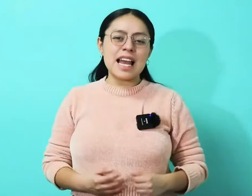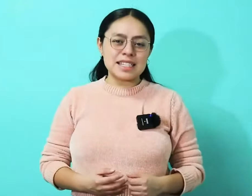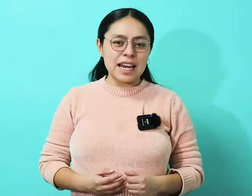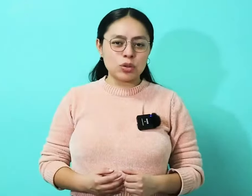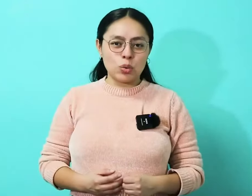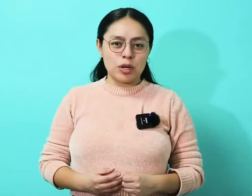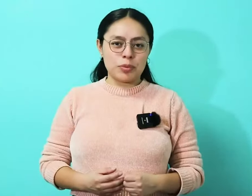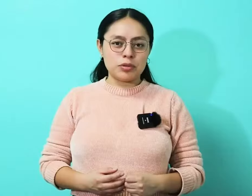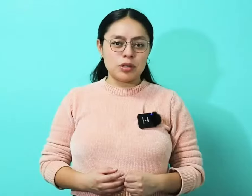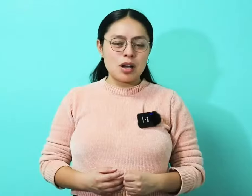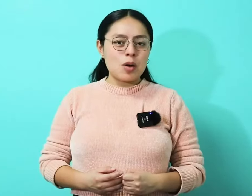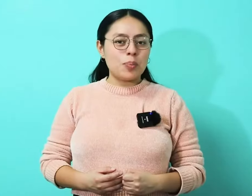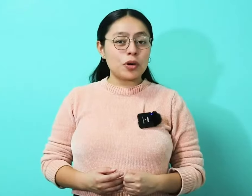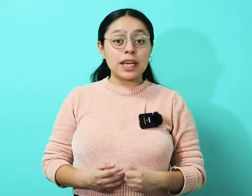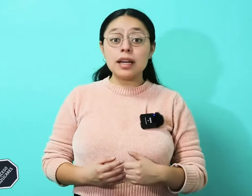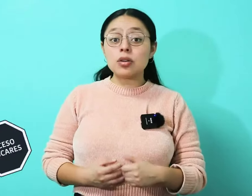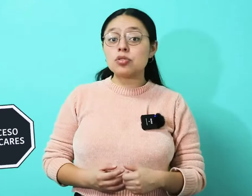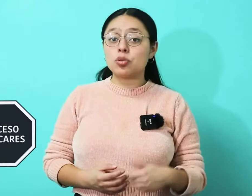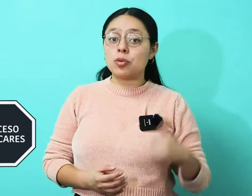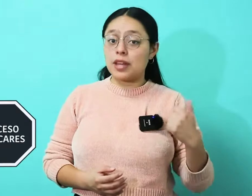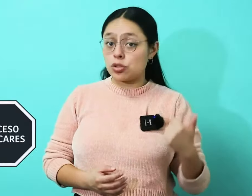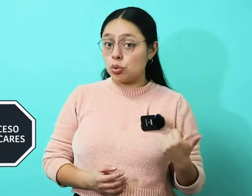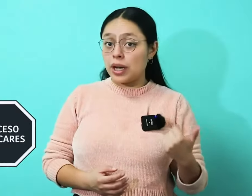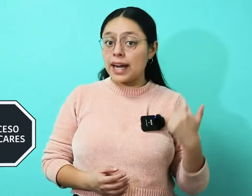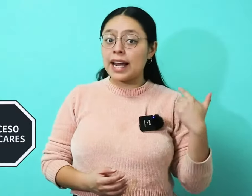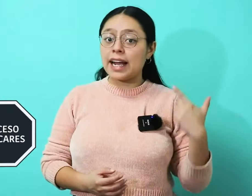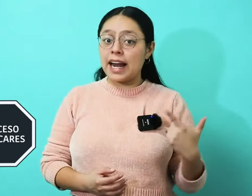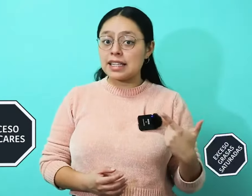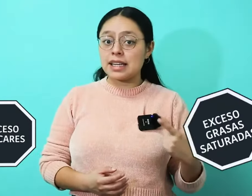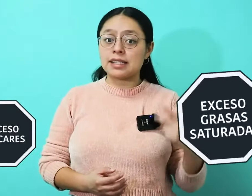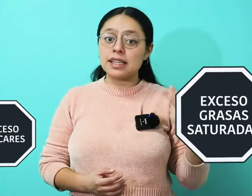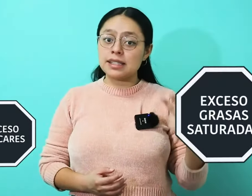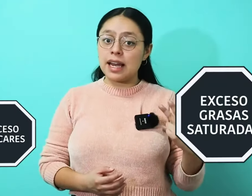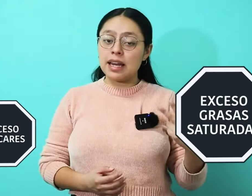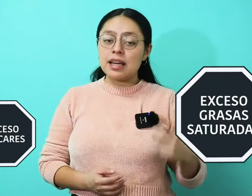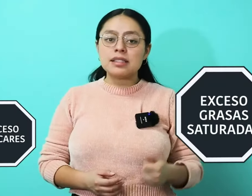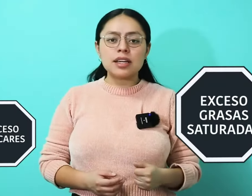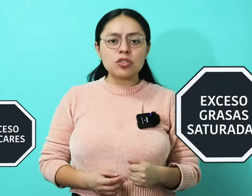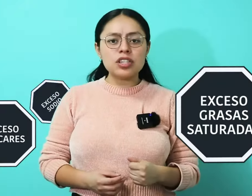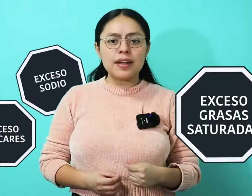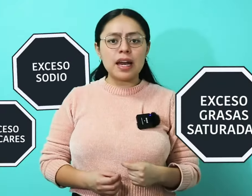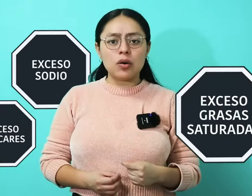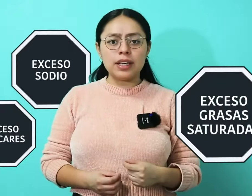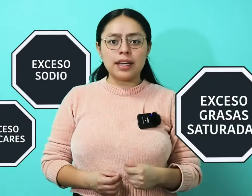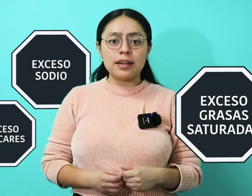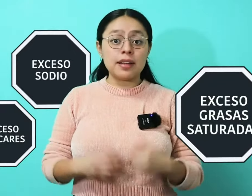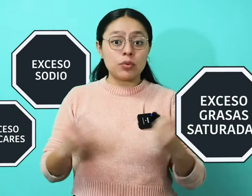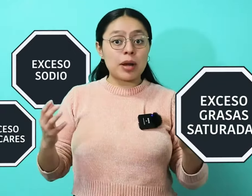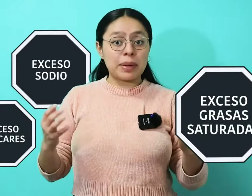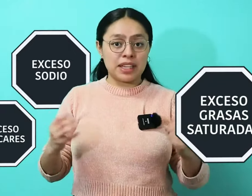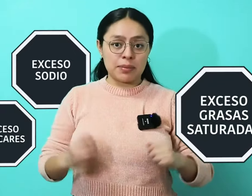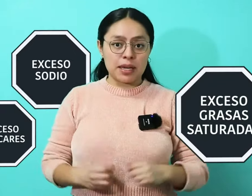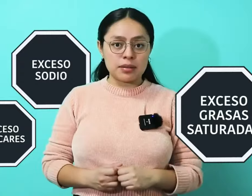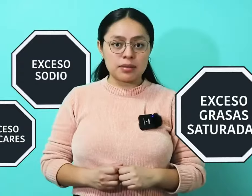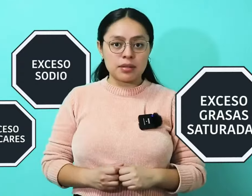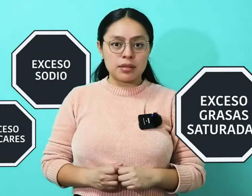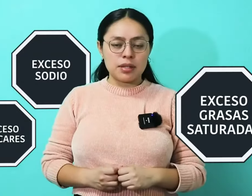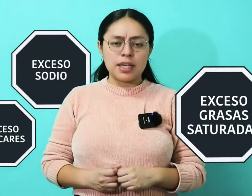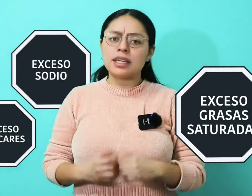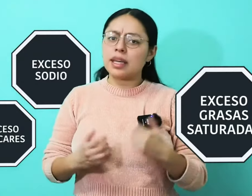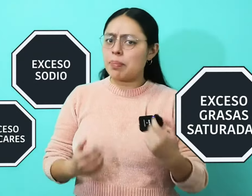¿Qué le hace la sal a tu cuerpo? ¿Por qué el consumo de azúcar, grasas y sal se considera el origen de una